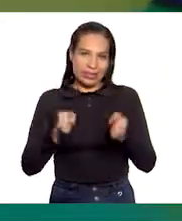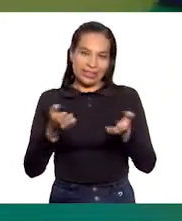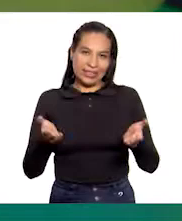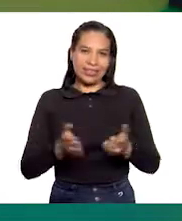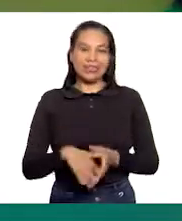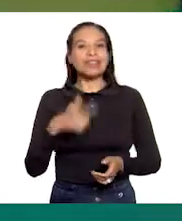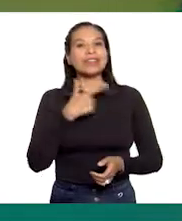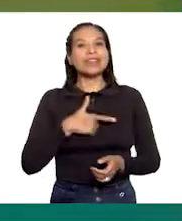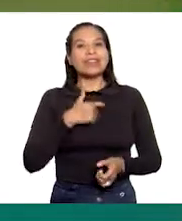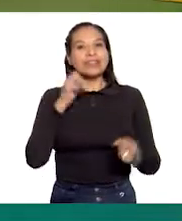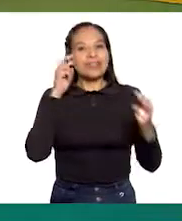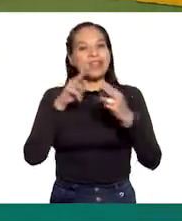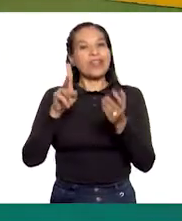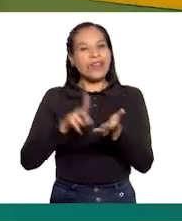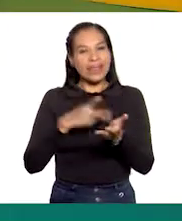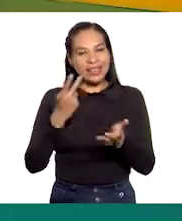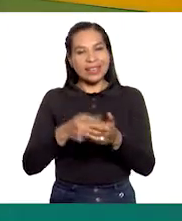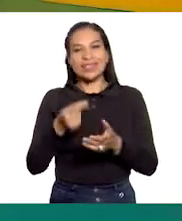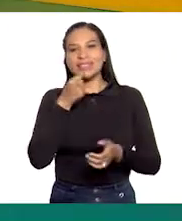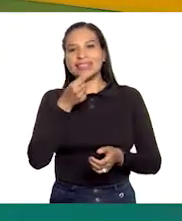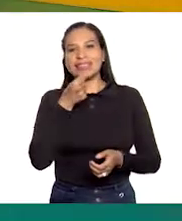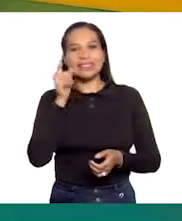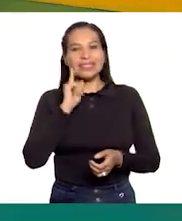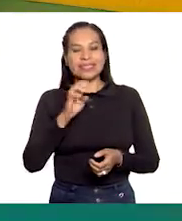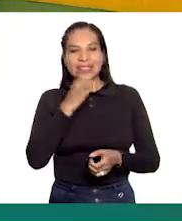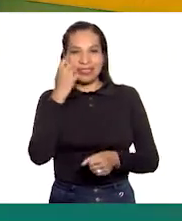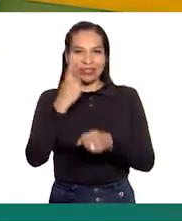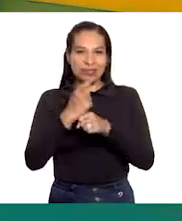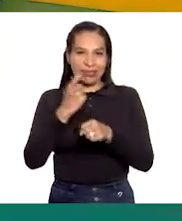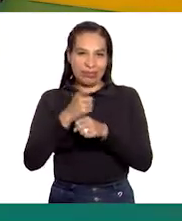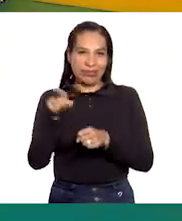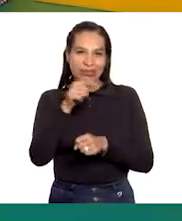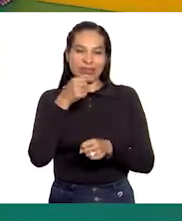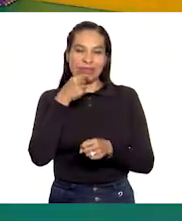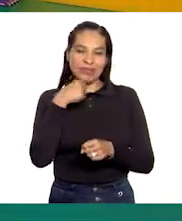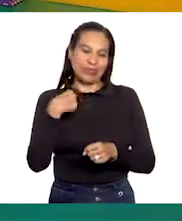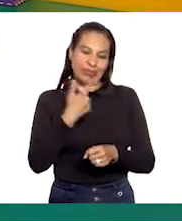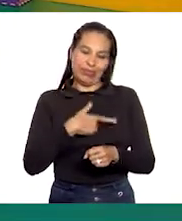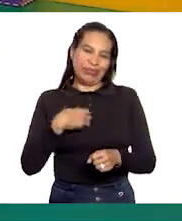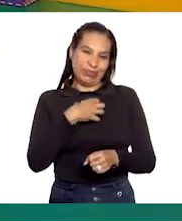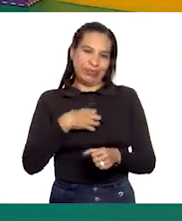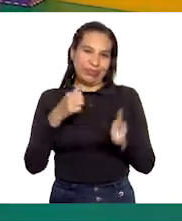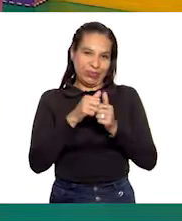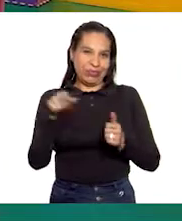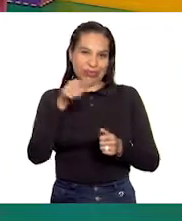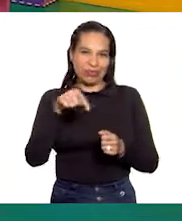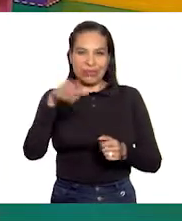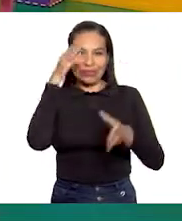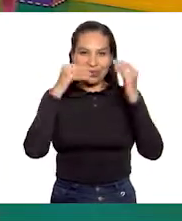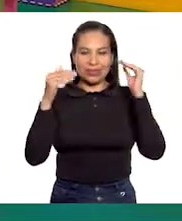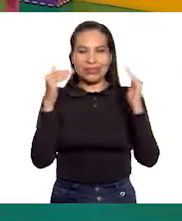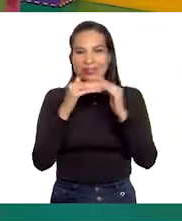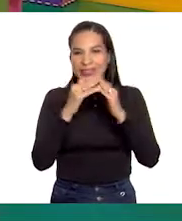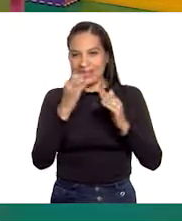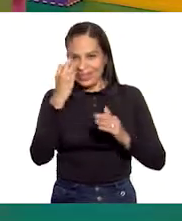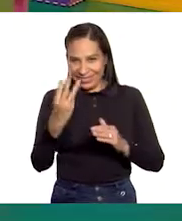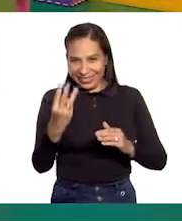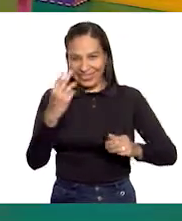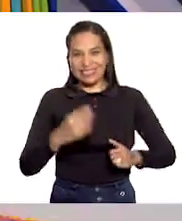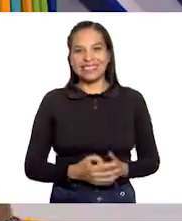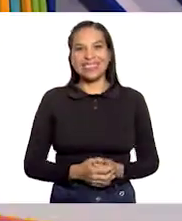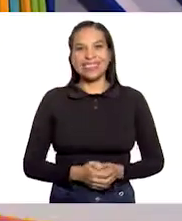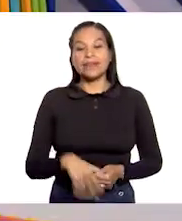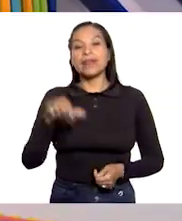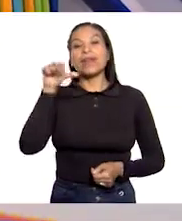están? ¡Qué gusto verlos nuevamente, niñas y niños del primer grado de primaria! Estoy muy contento de tenerlos aquí en Aprendo en Casa